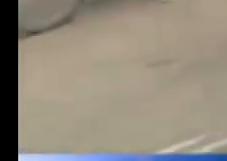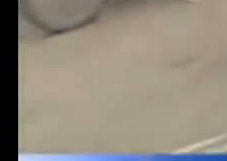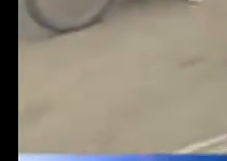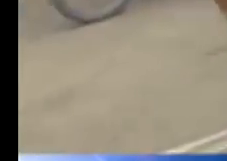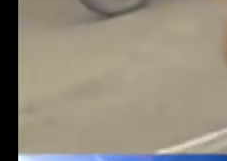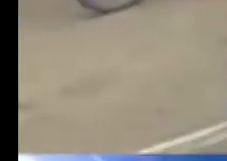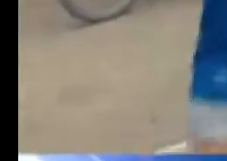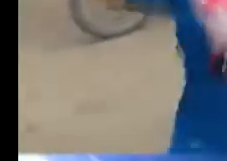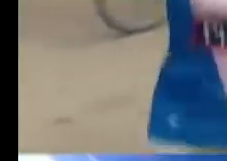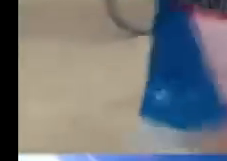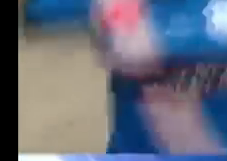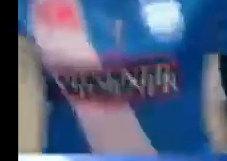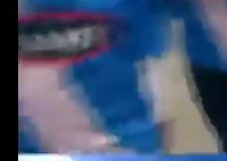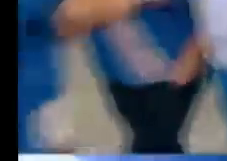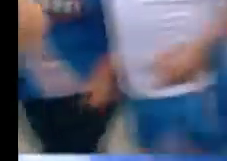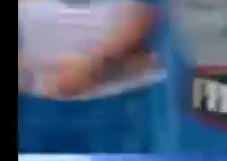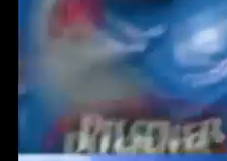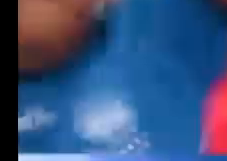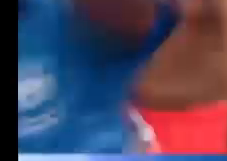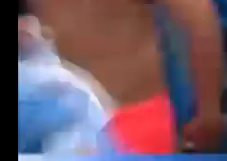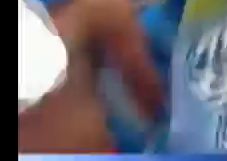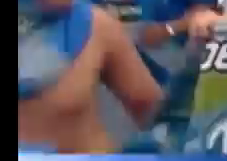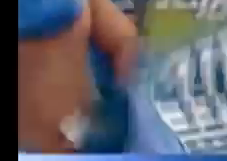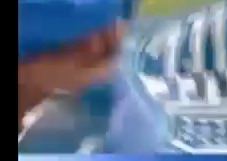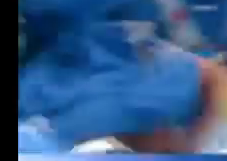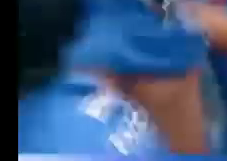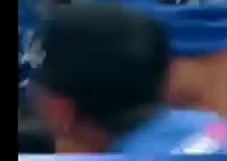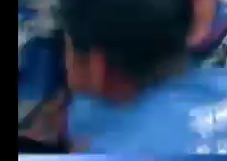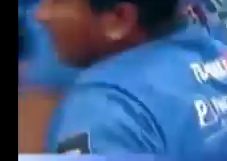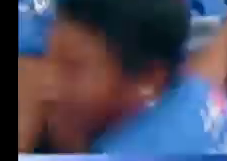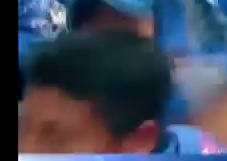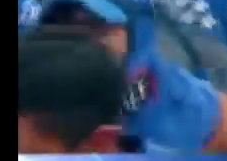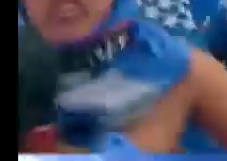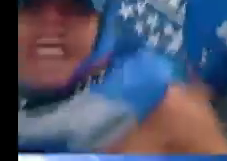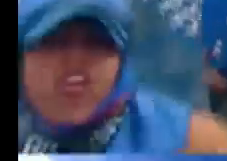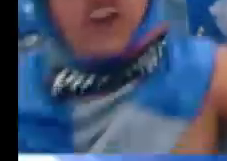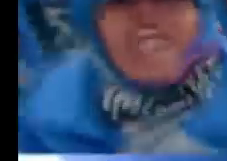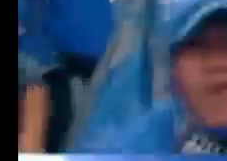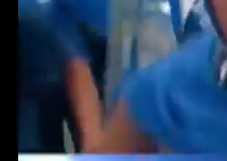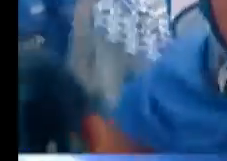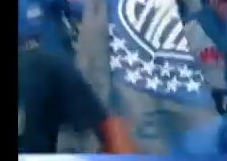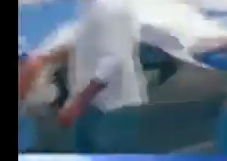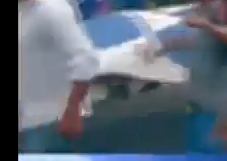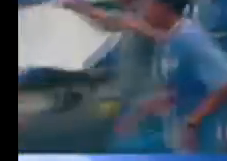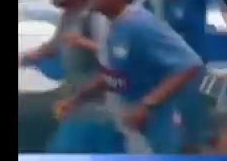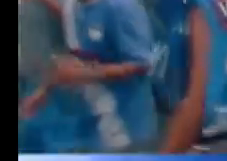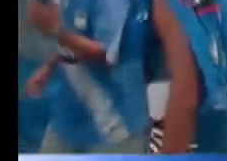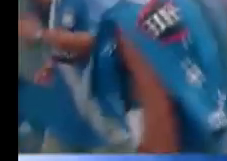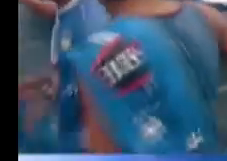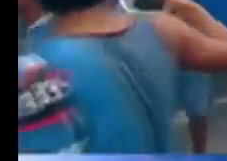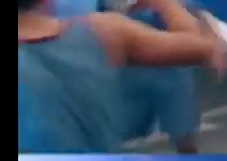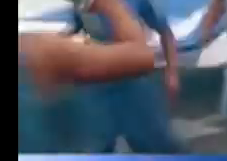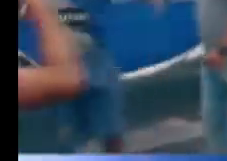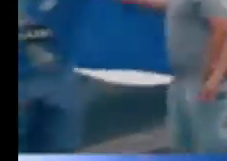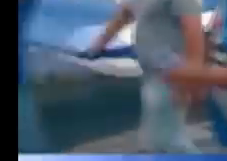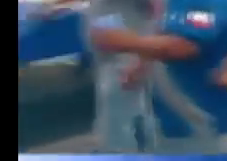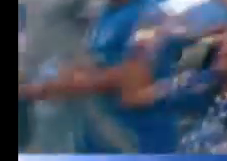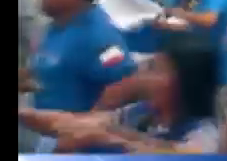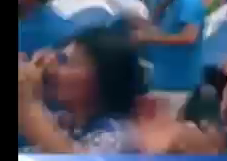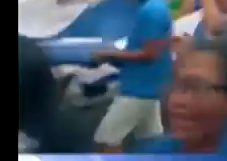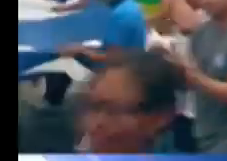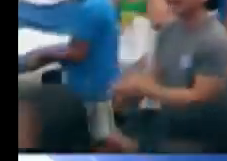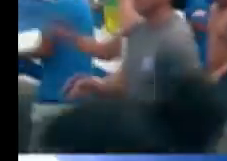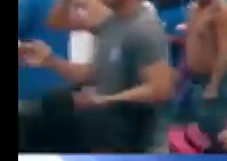Enseguida, miles de hinchas salieron a las calles de varias provincias del país para celebrar la estrella número